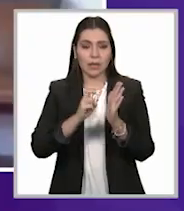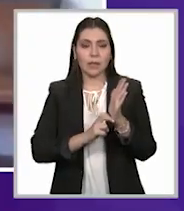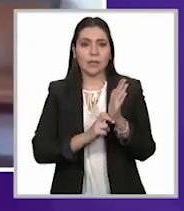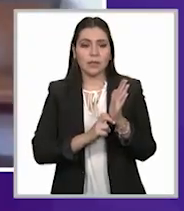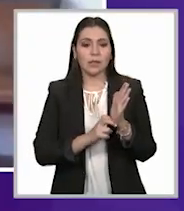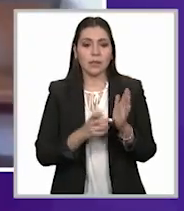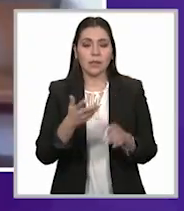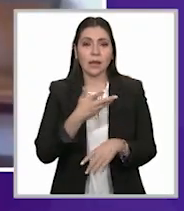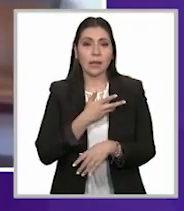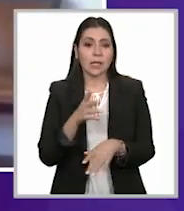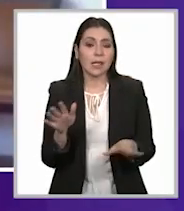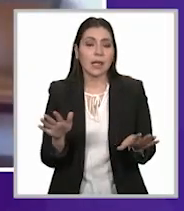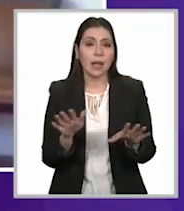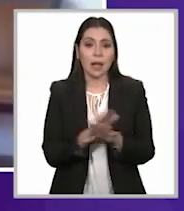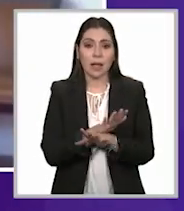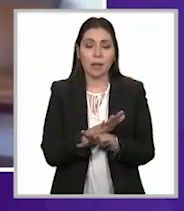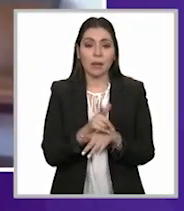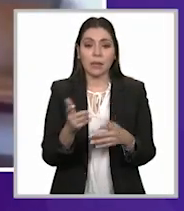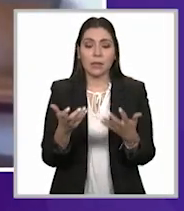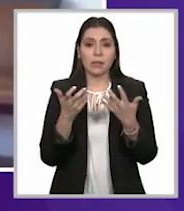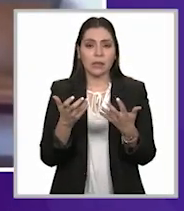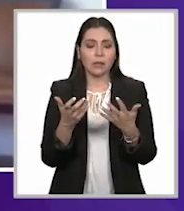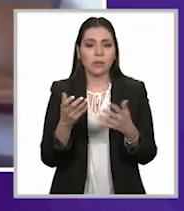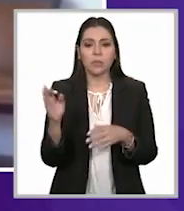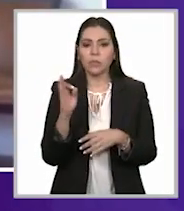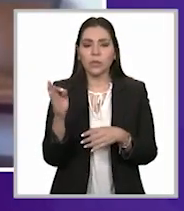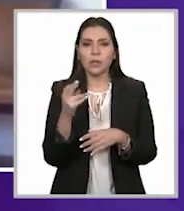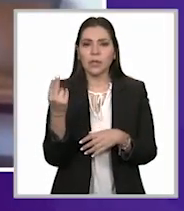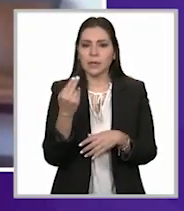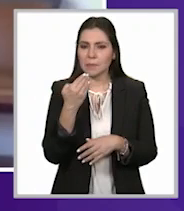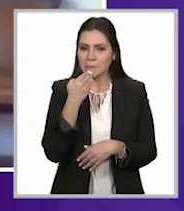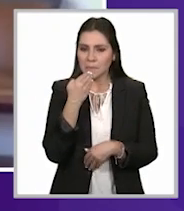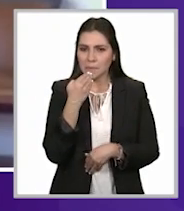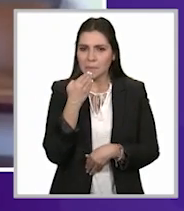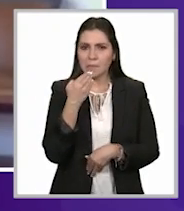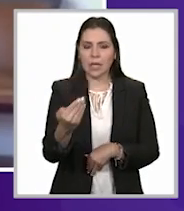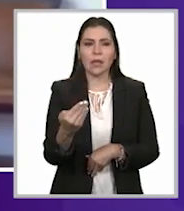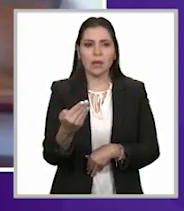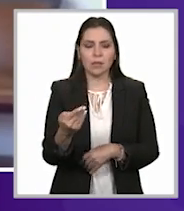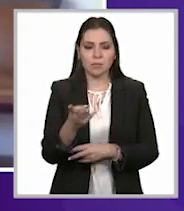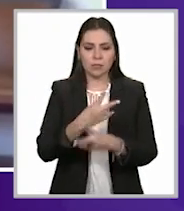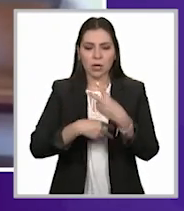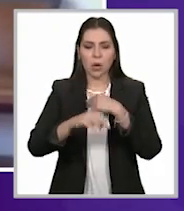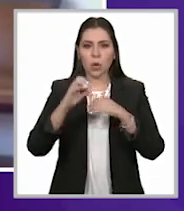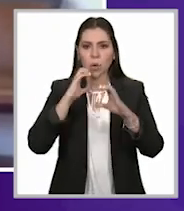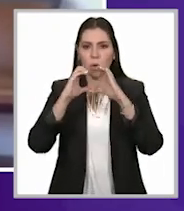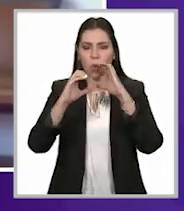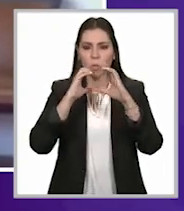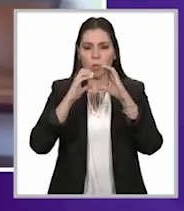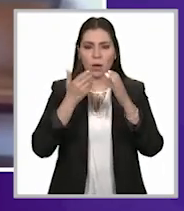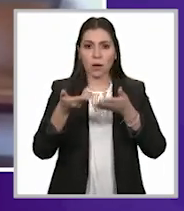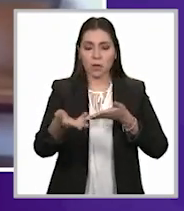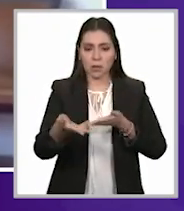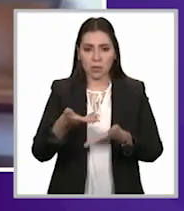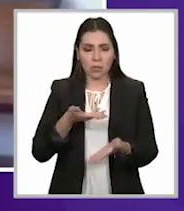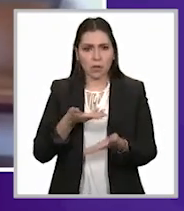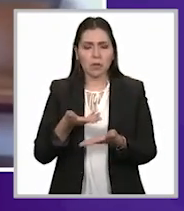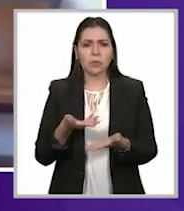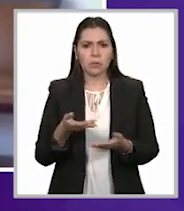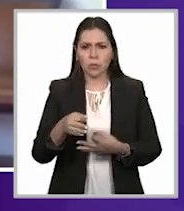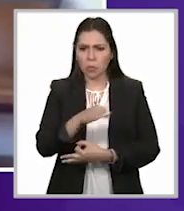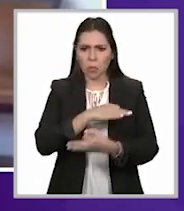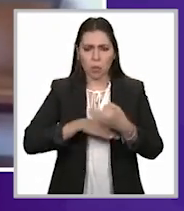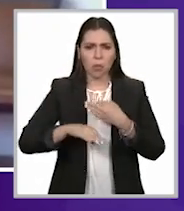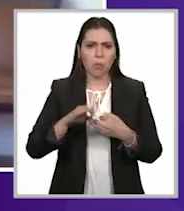no va a tener el impacto que se pretende si no se genera un buen sistema de comunicación. Es decir,